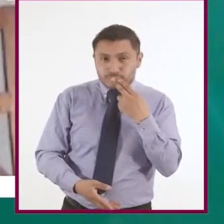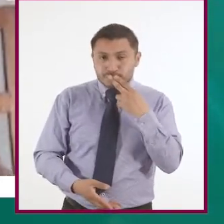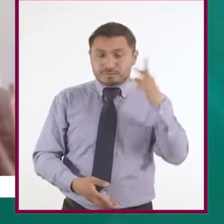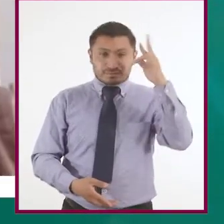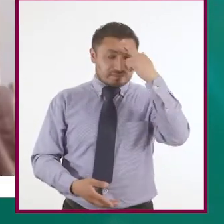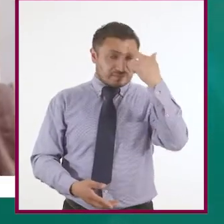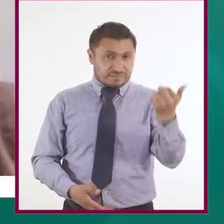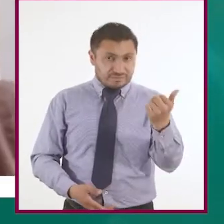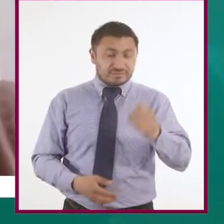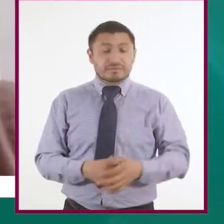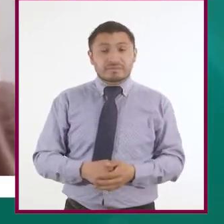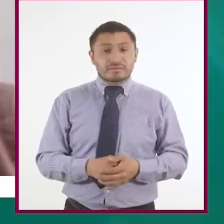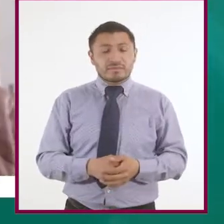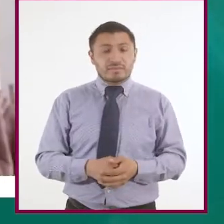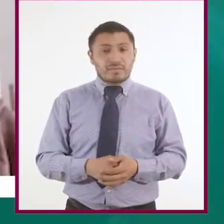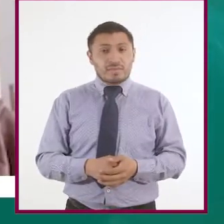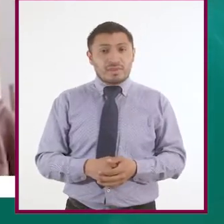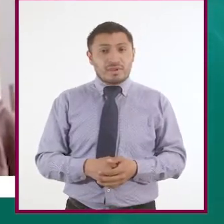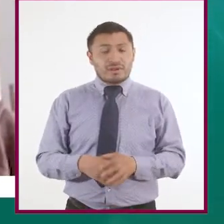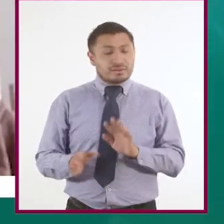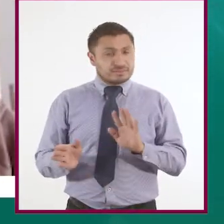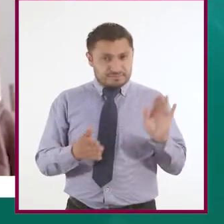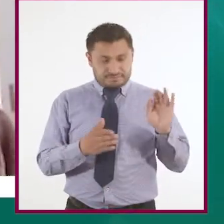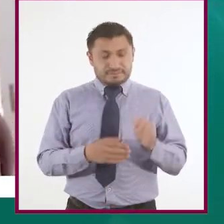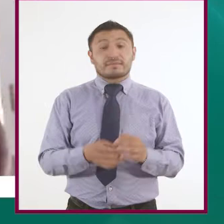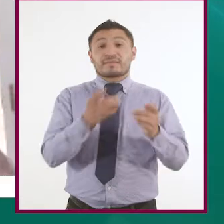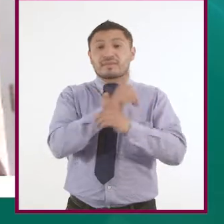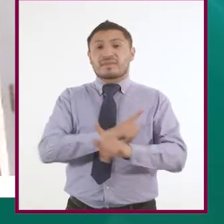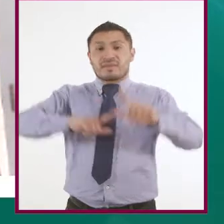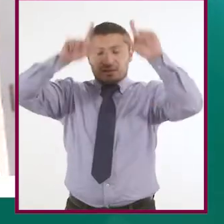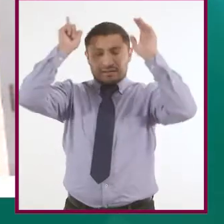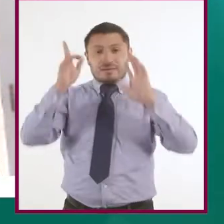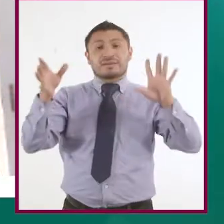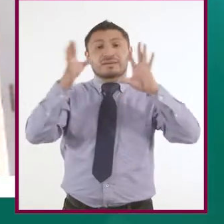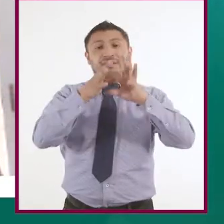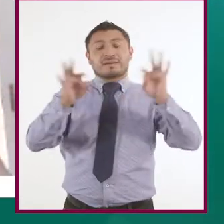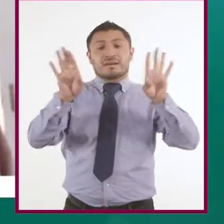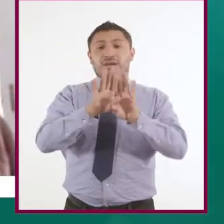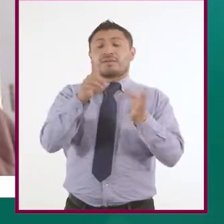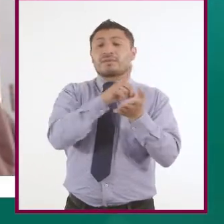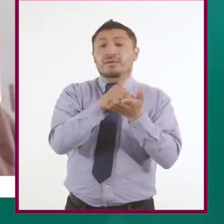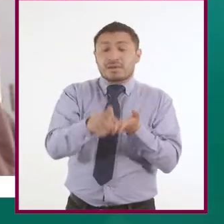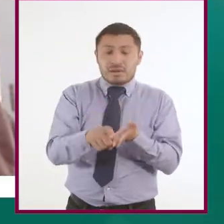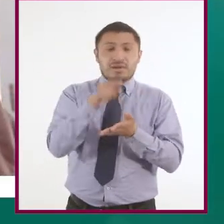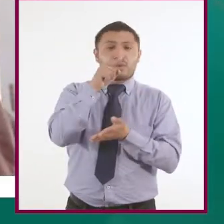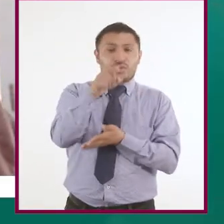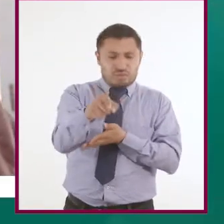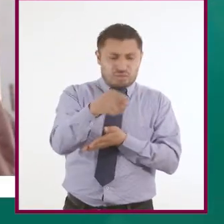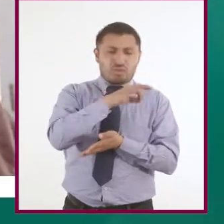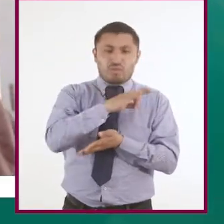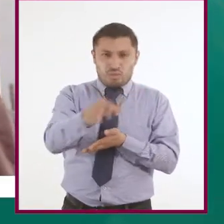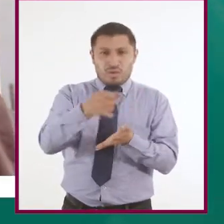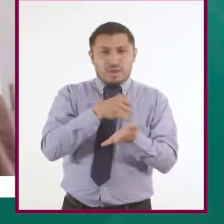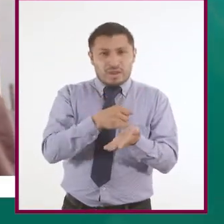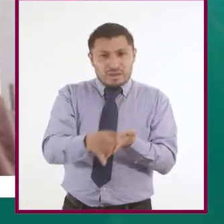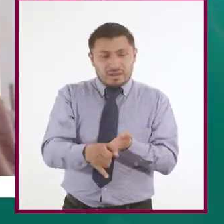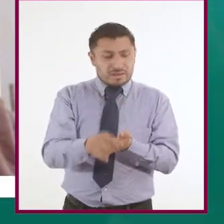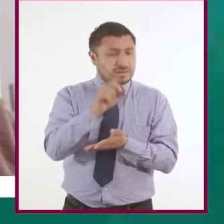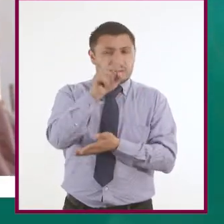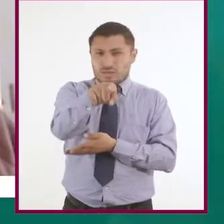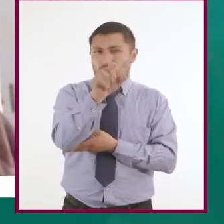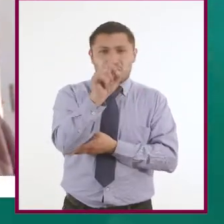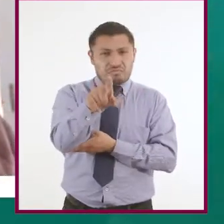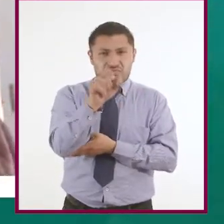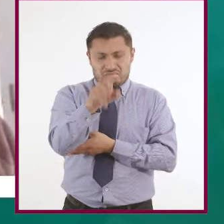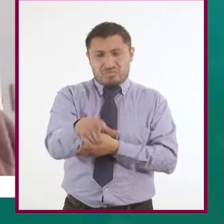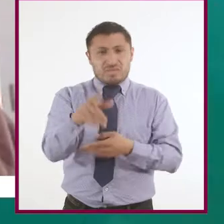razón. La libertad se suele definir como el derecho, la capacidad de tomar decisiones por nosotros